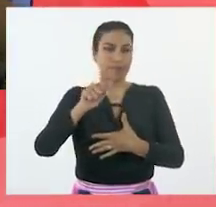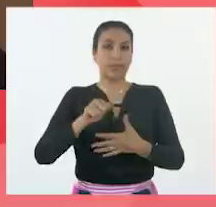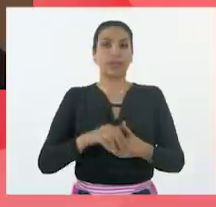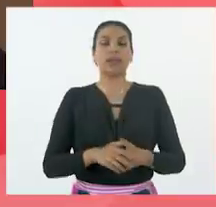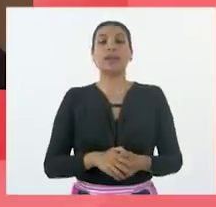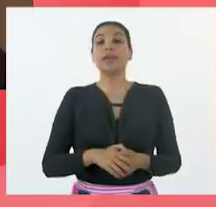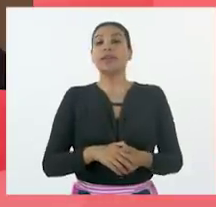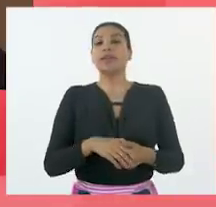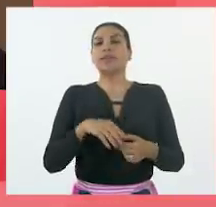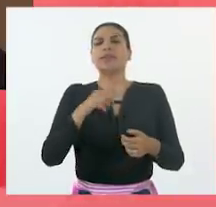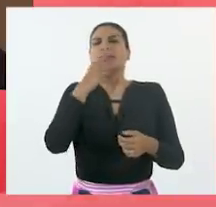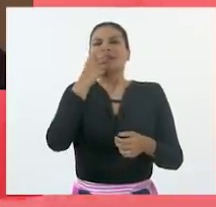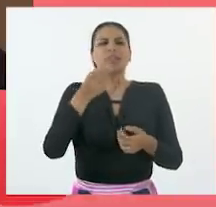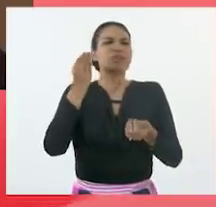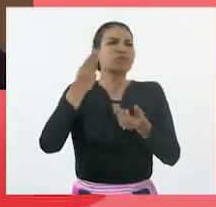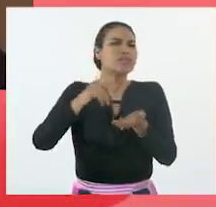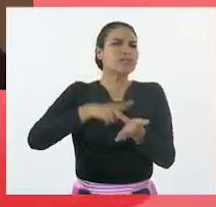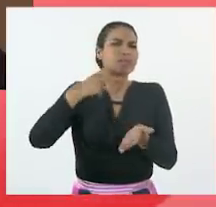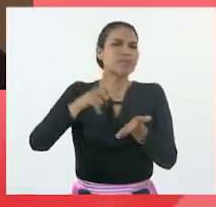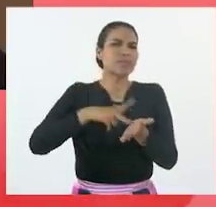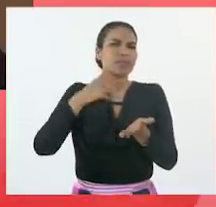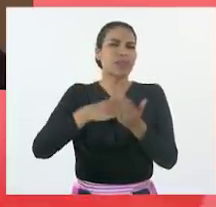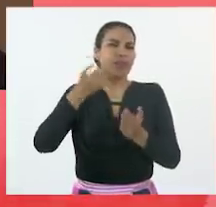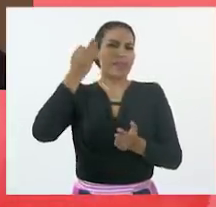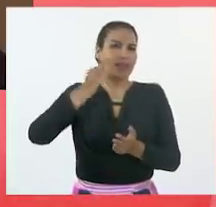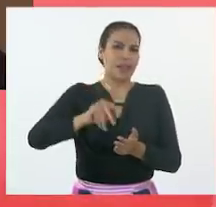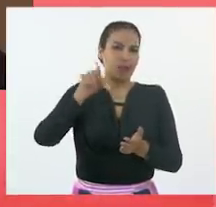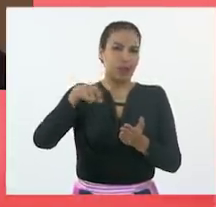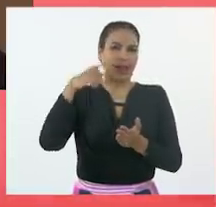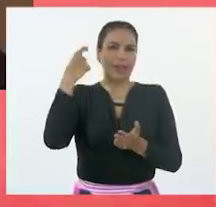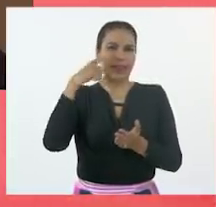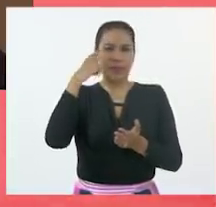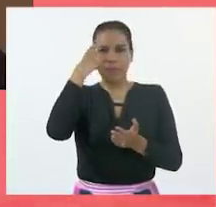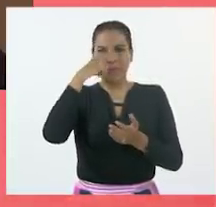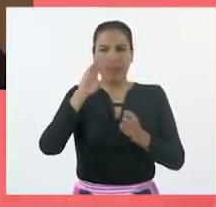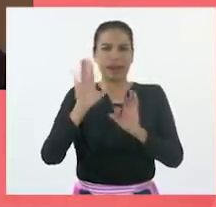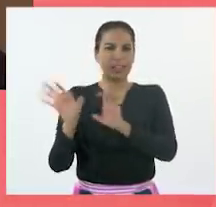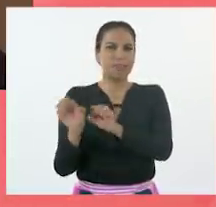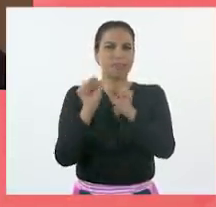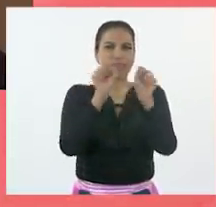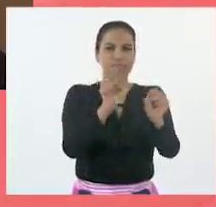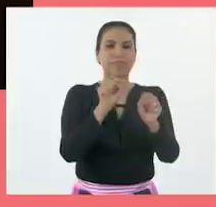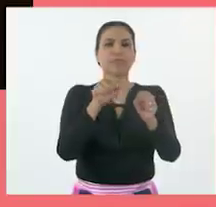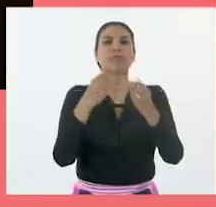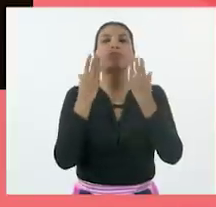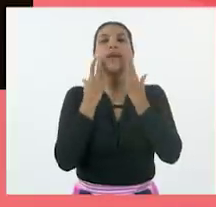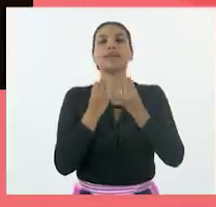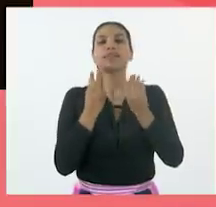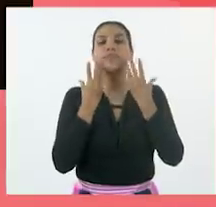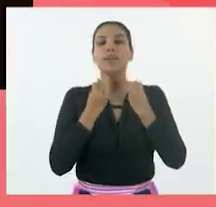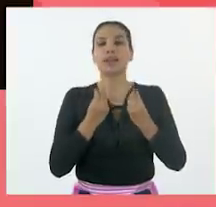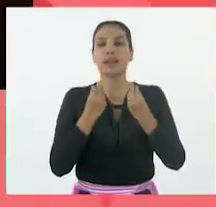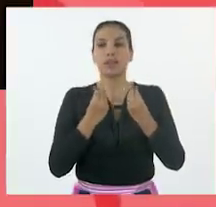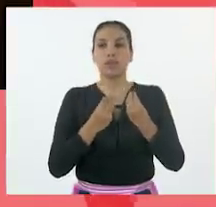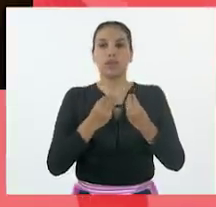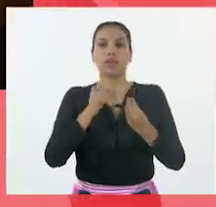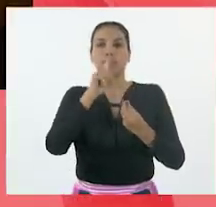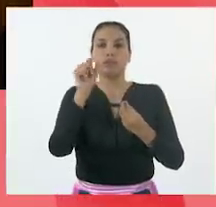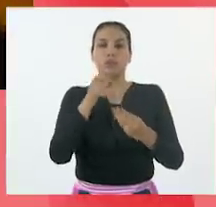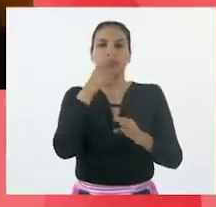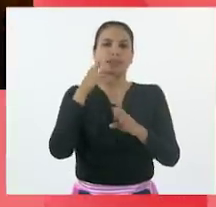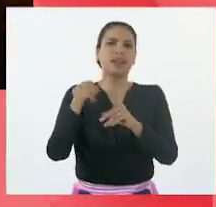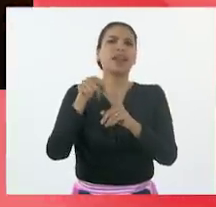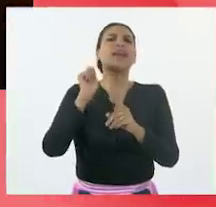Se ha dicho hasta el cansancio que hubo una traición en Querétaro para entregar a Maximiliano. Y se lo achacan a